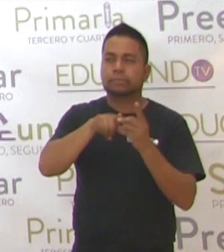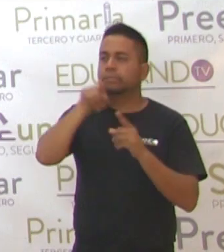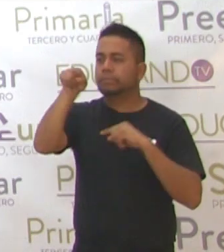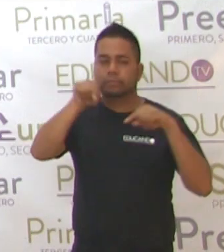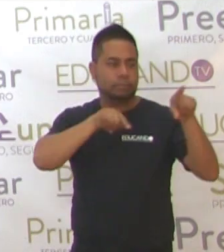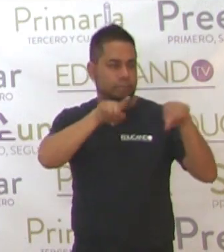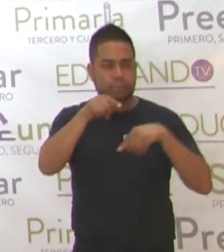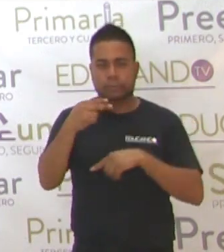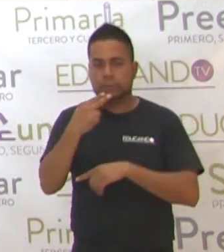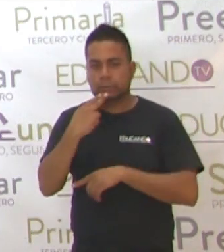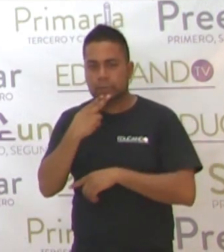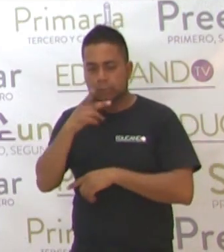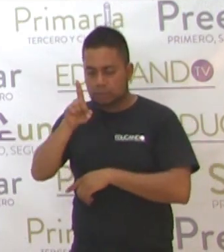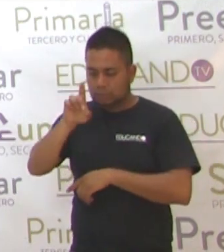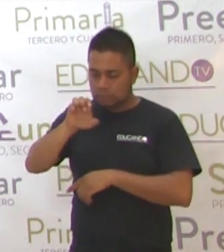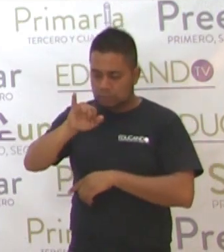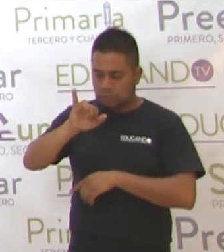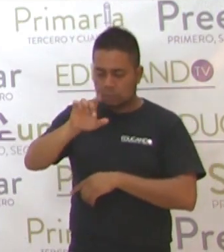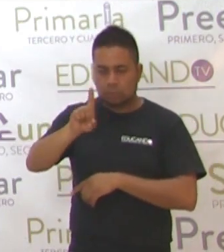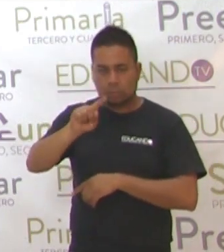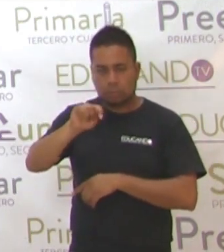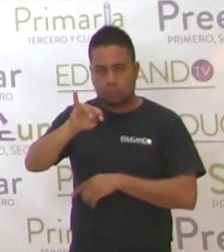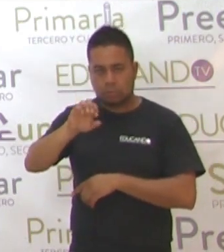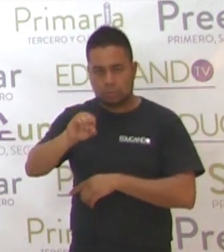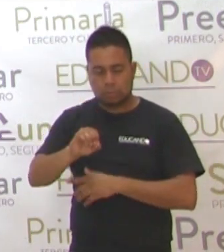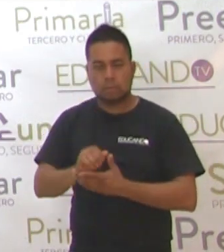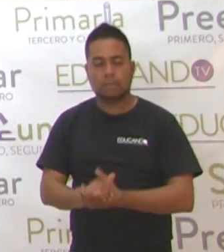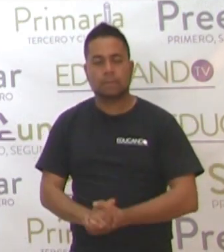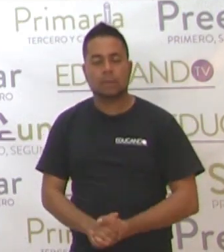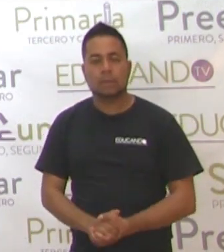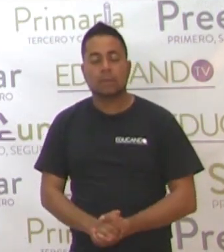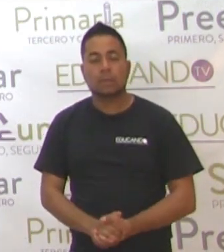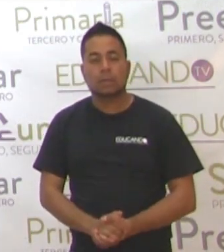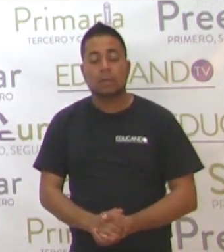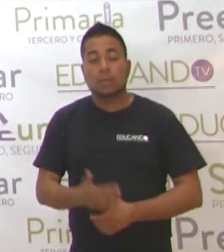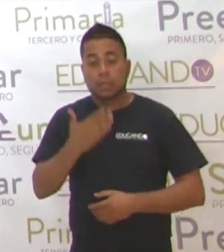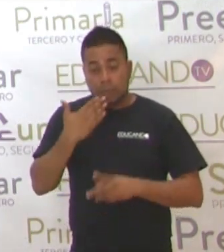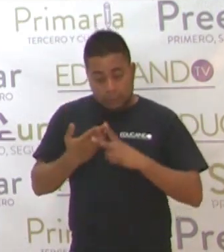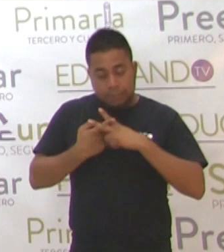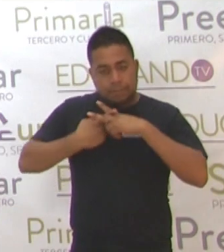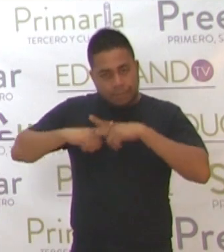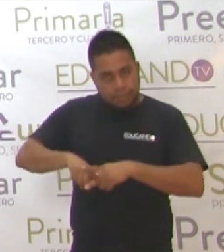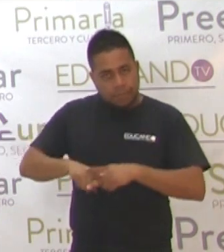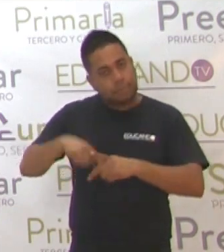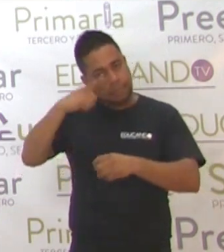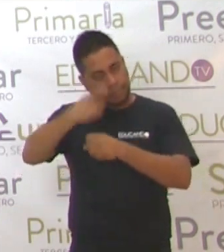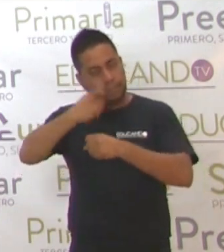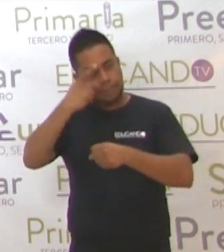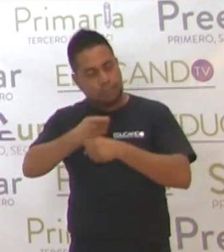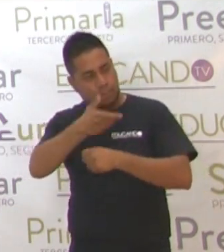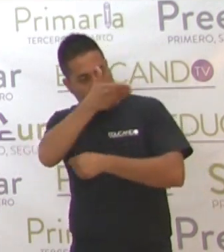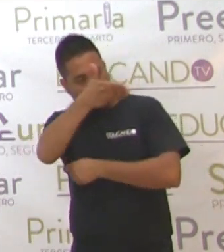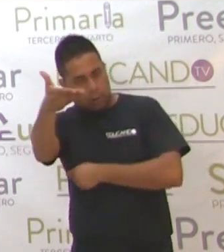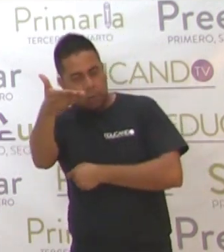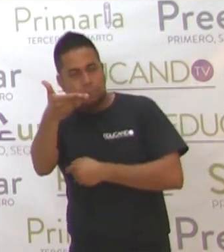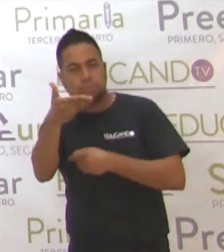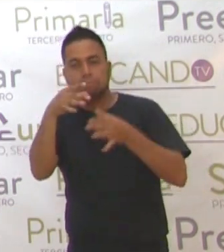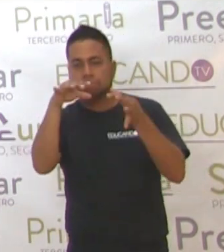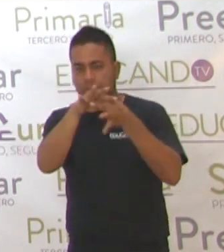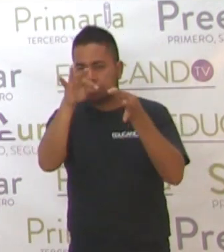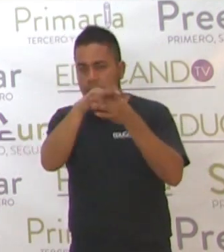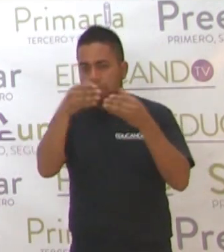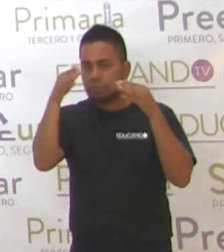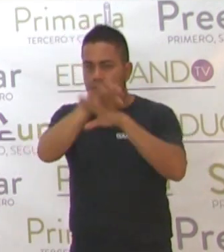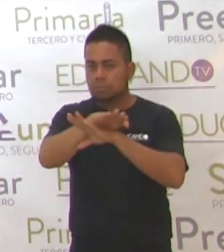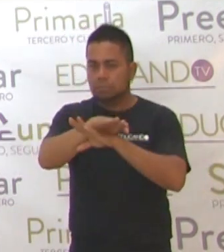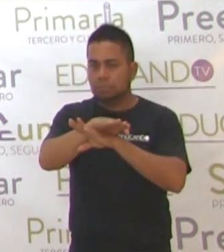rate muy bien niños y niñas vamos a iniciar tenemos el primero y vamos a hablar sobre un díptico